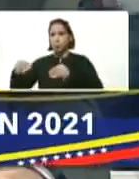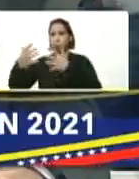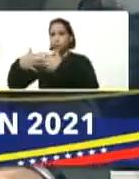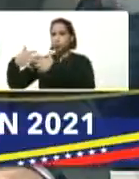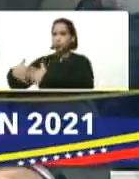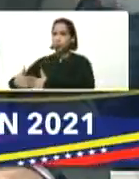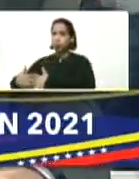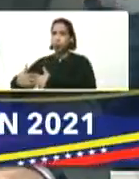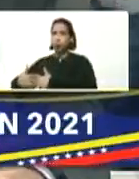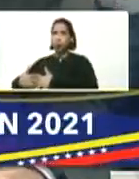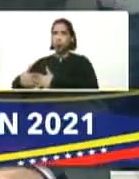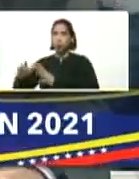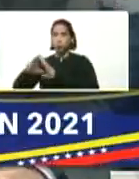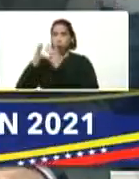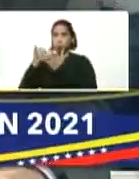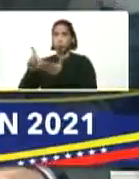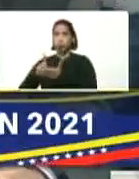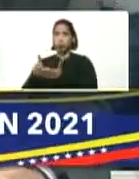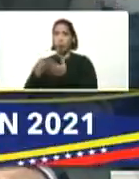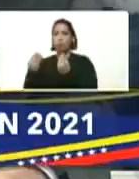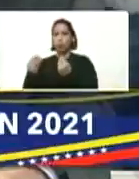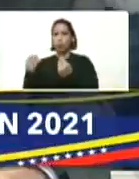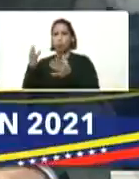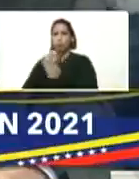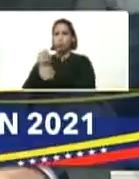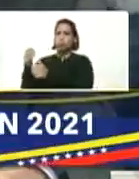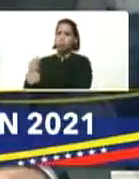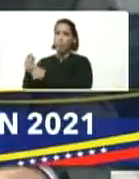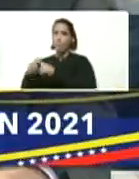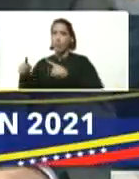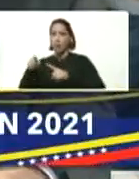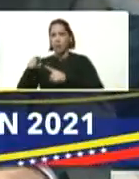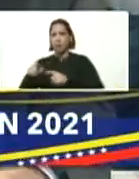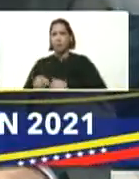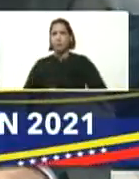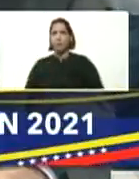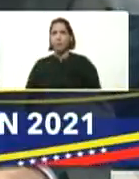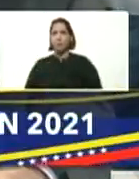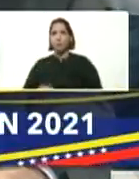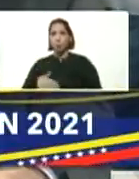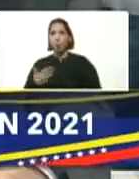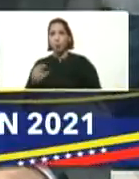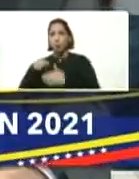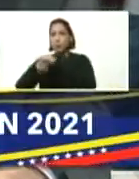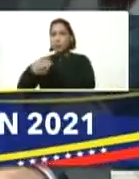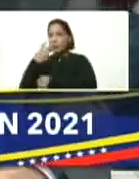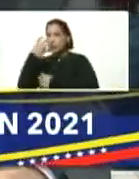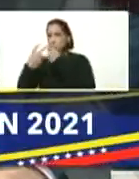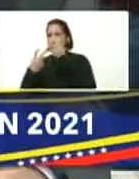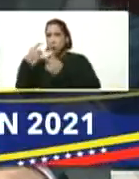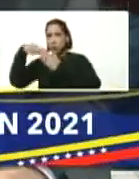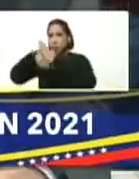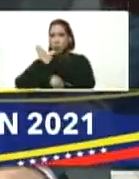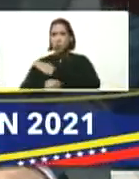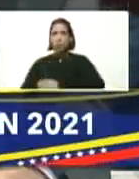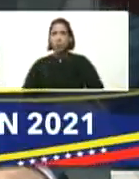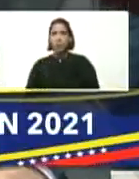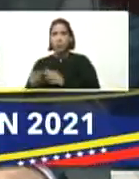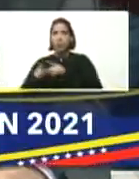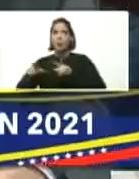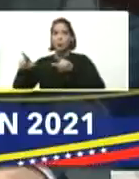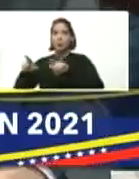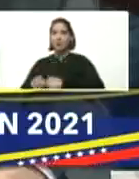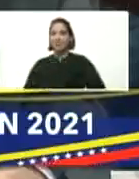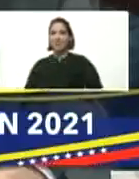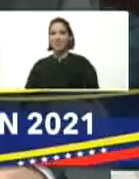librerías que muchos detestan, pero que de ahí podemos penetrar en esos lugares, en